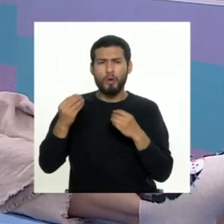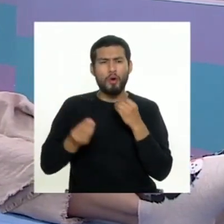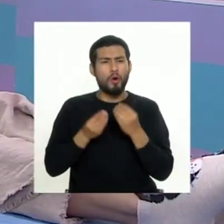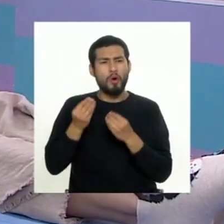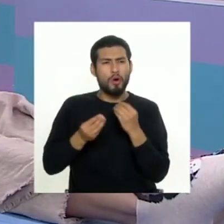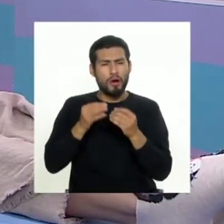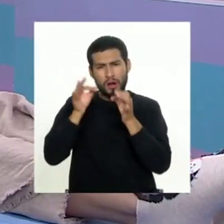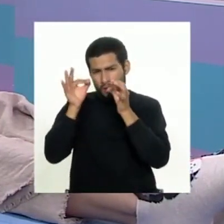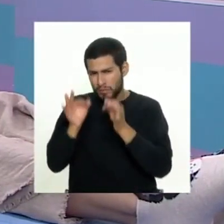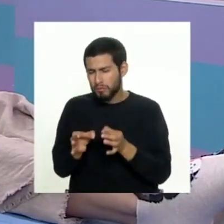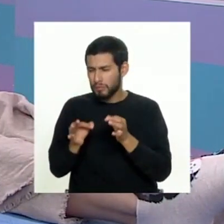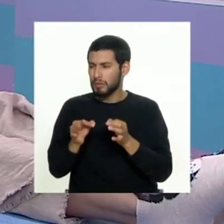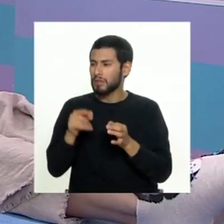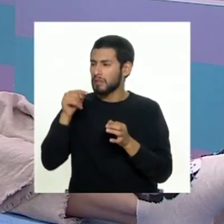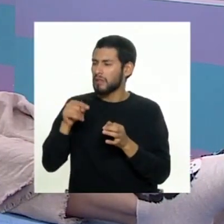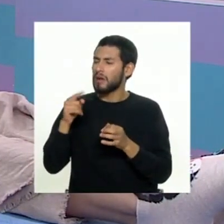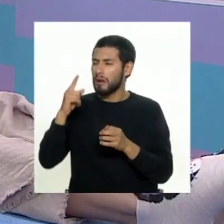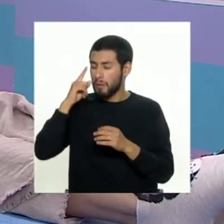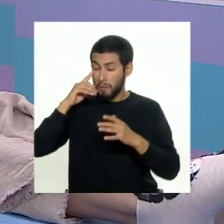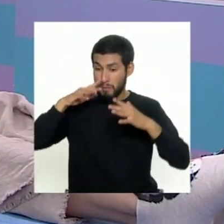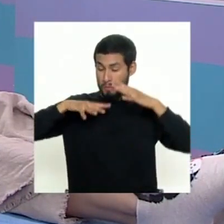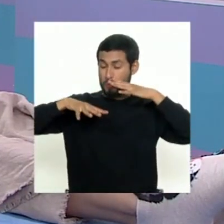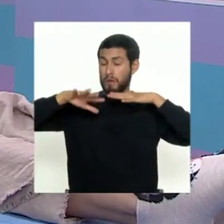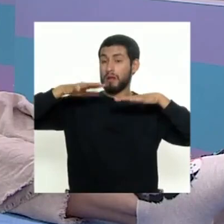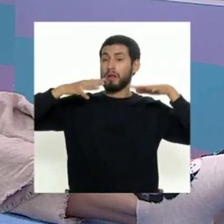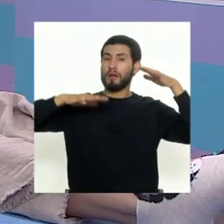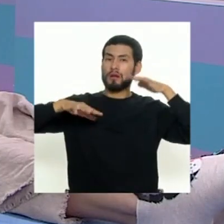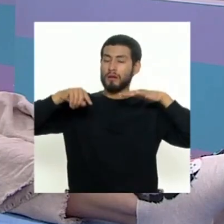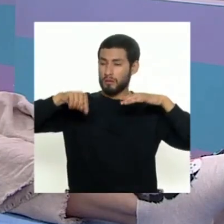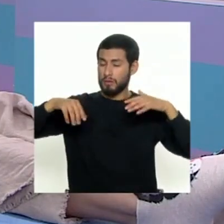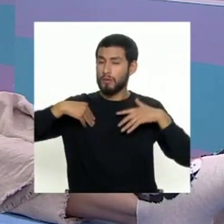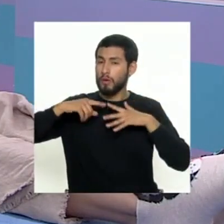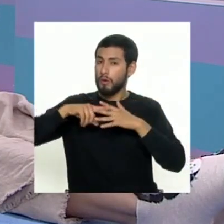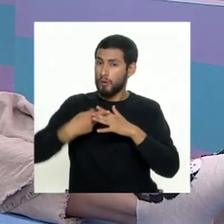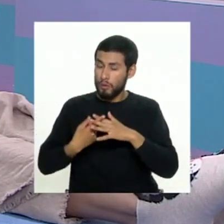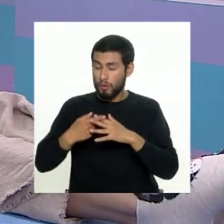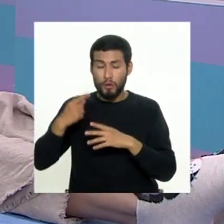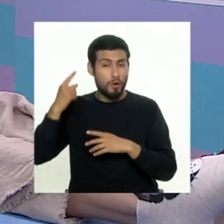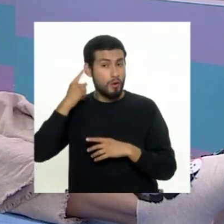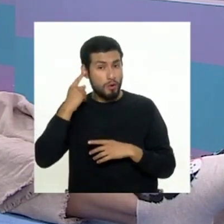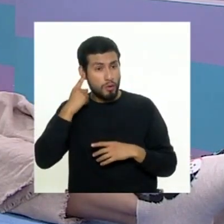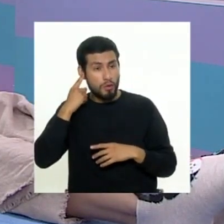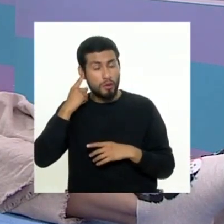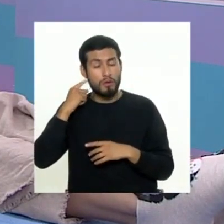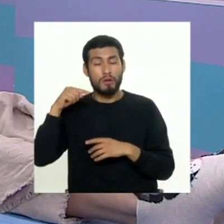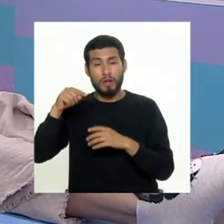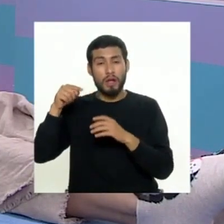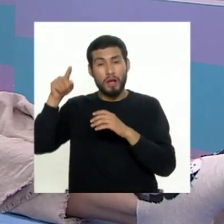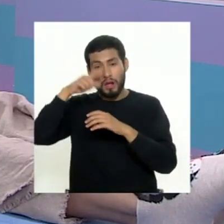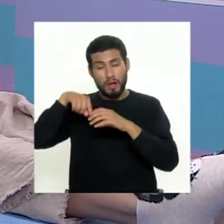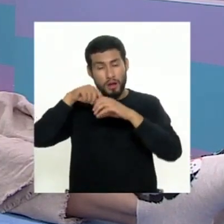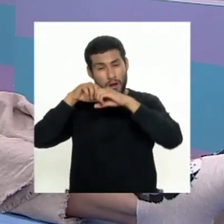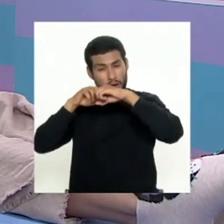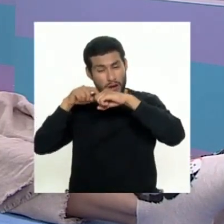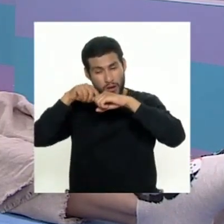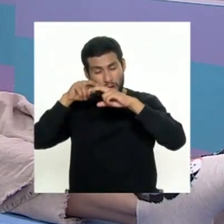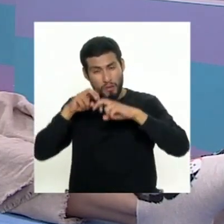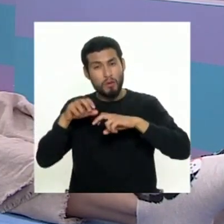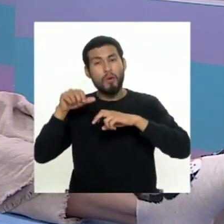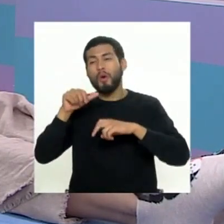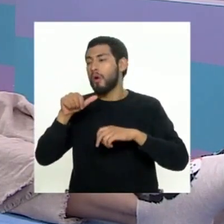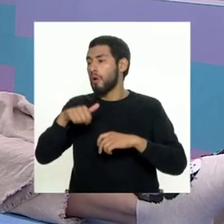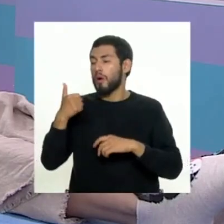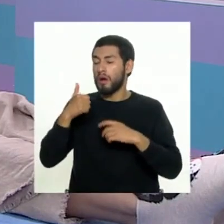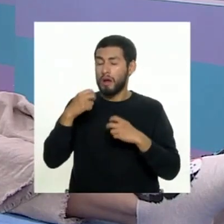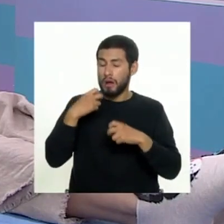poder determinar que este vértigo que yo tengo tiene un origen en el oído, en una laberintitis o en otras causas